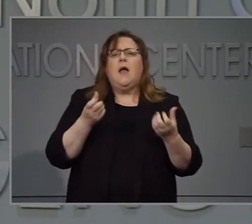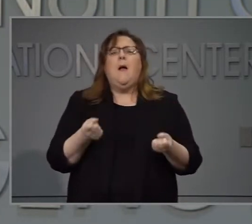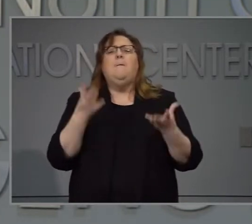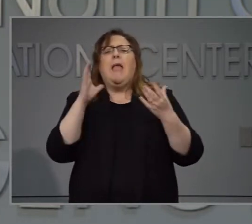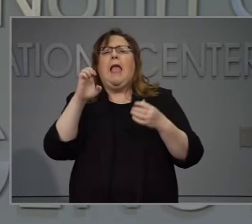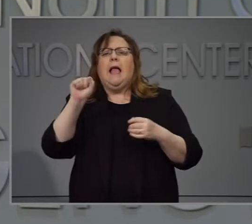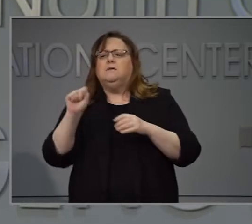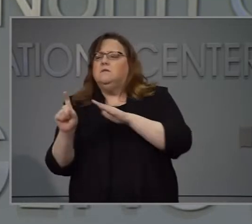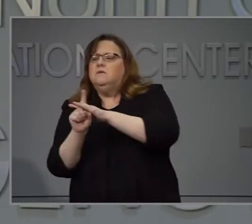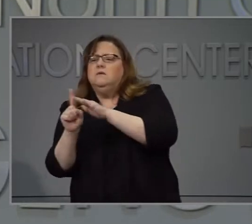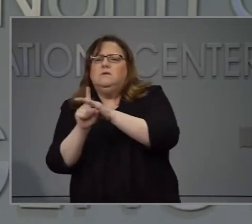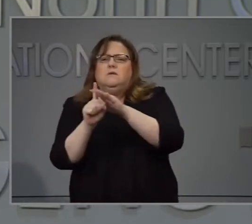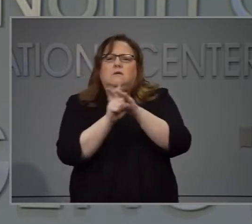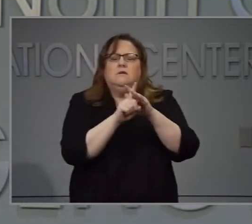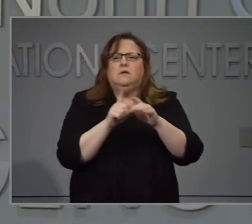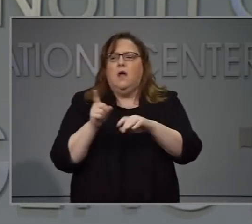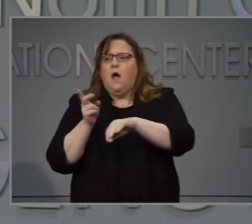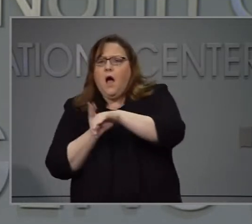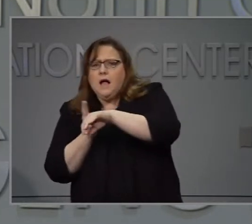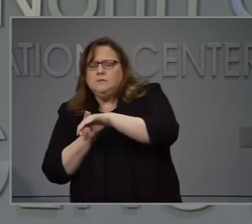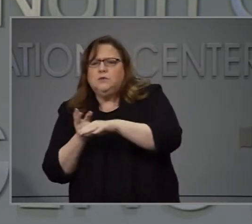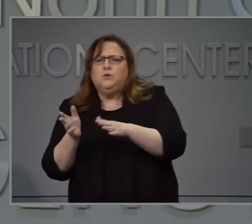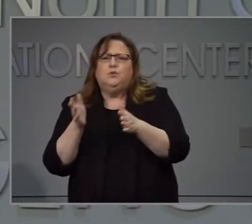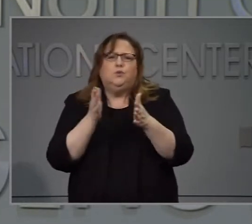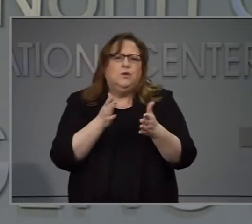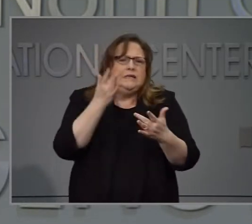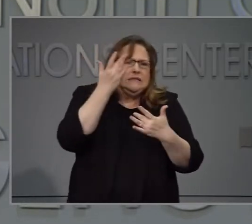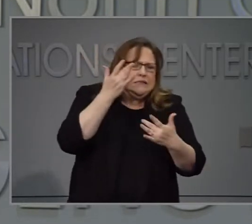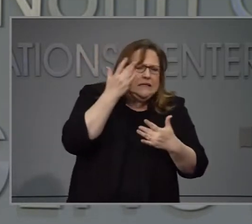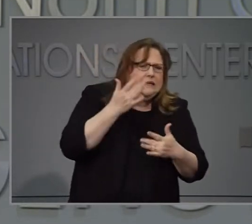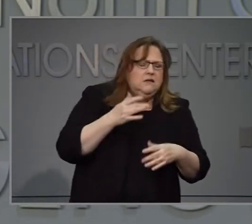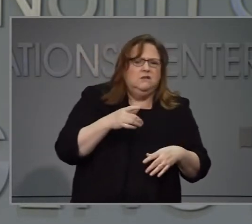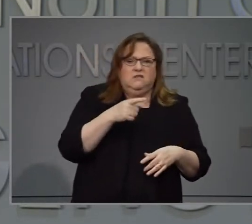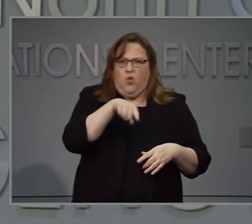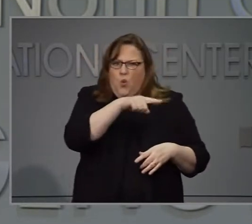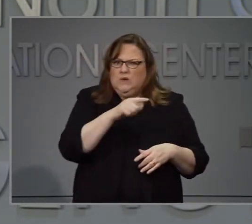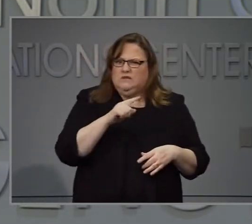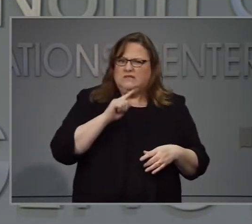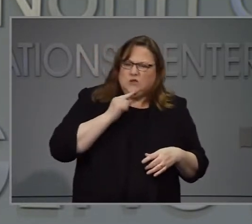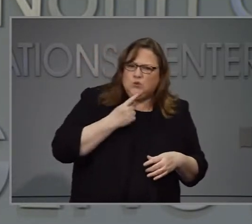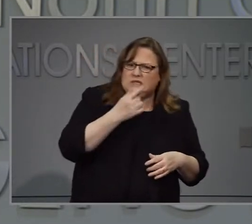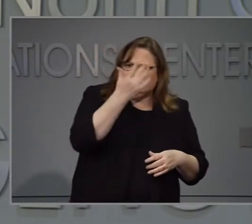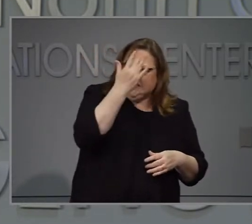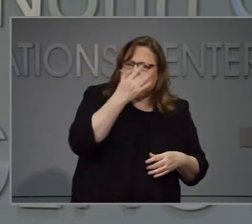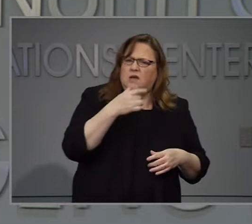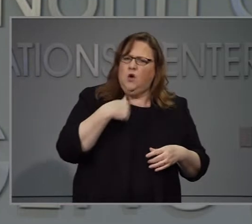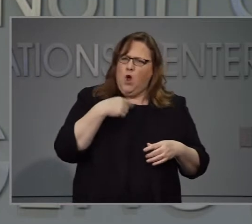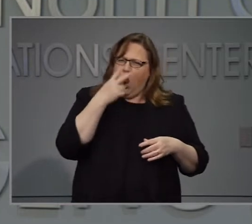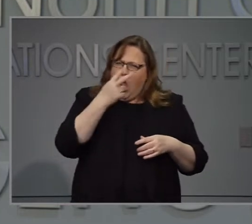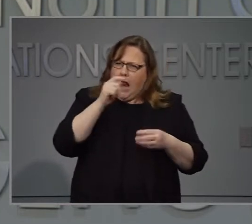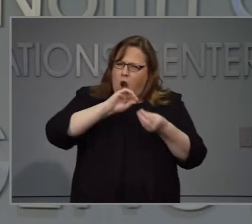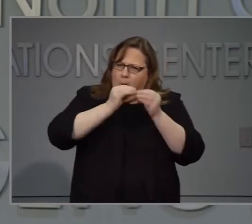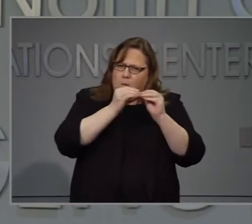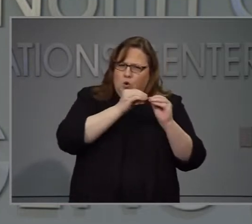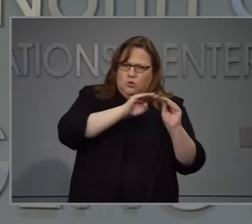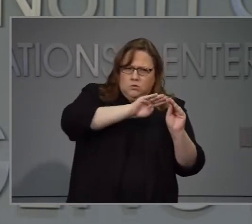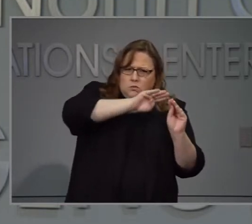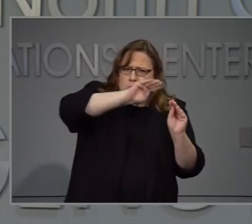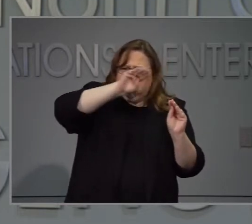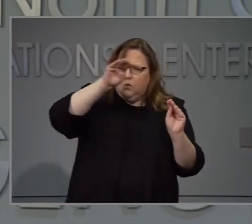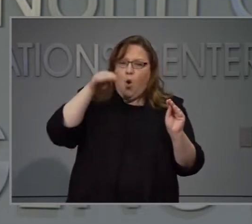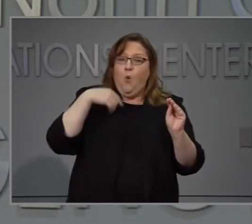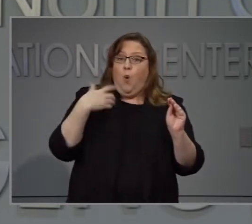personas que están en los hospitales y los que están gravemente enfermos queremos que estas tendencias vayan hacia abajo para que